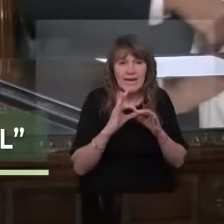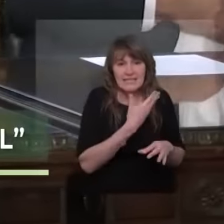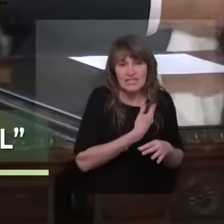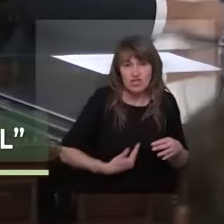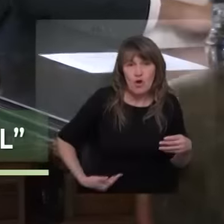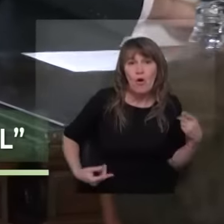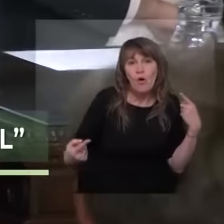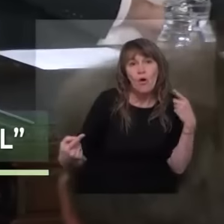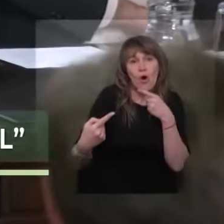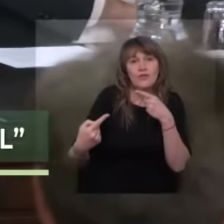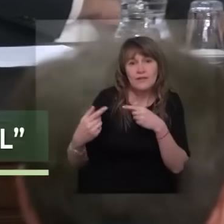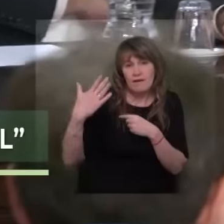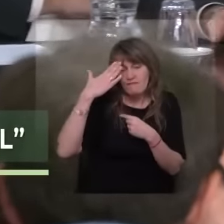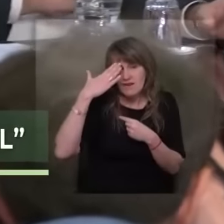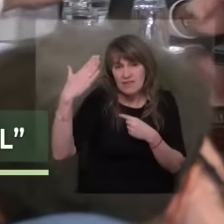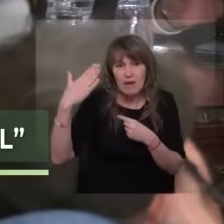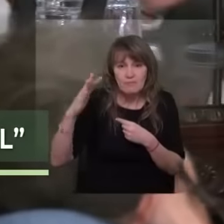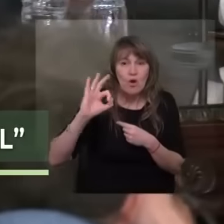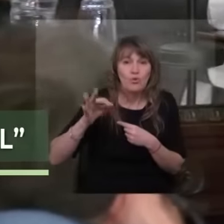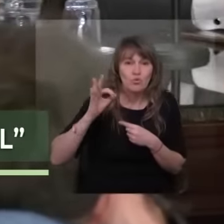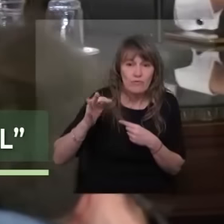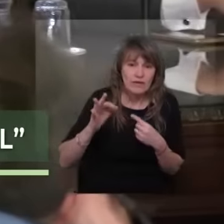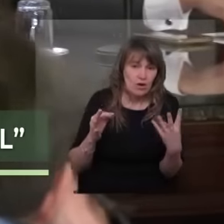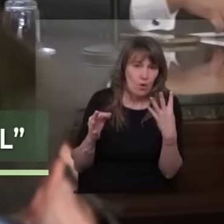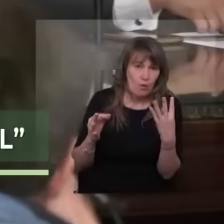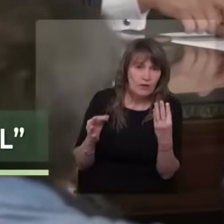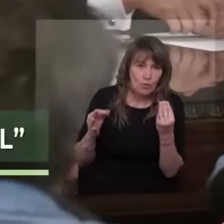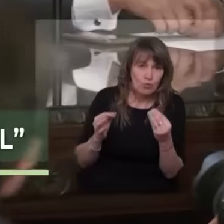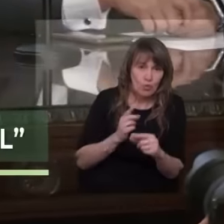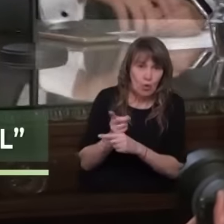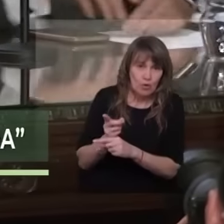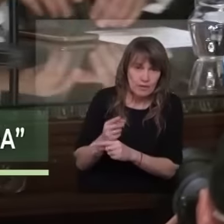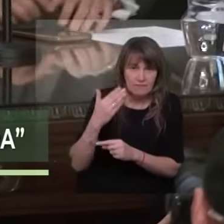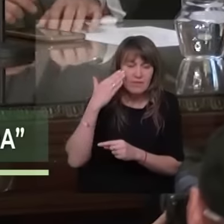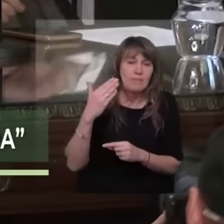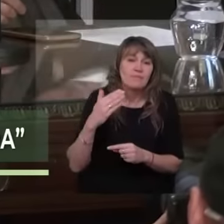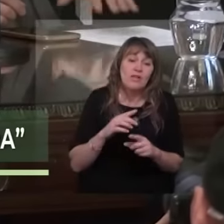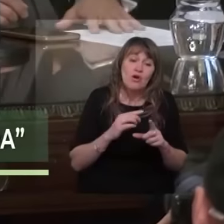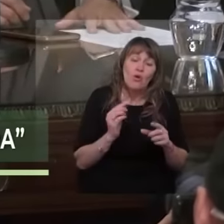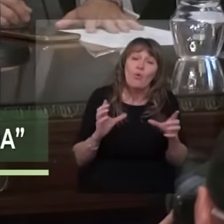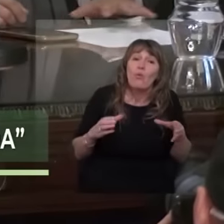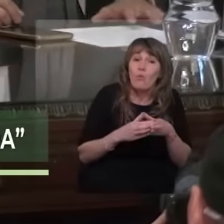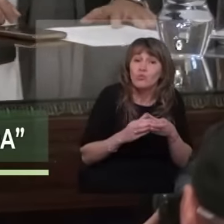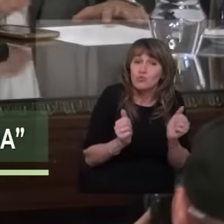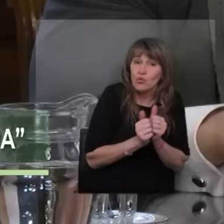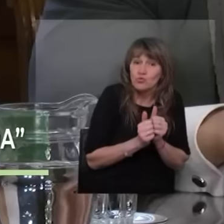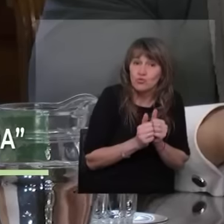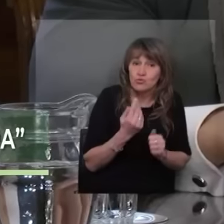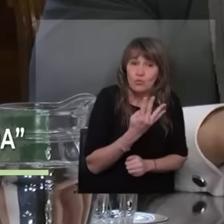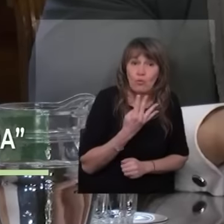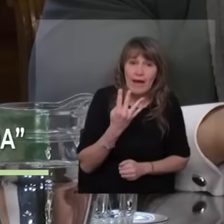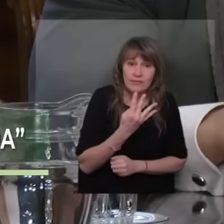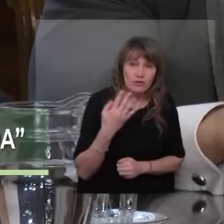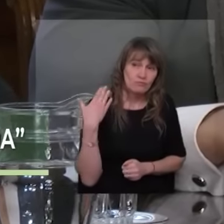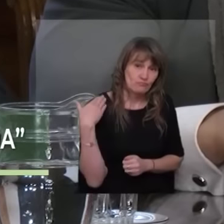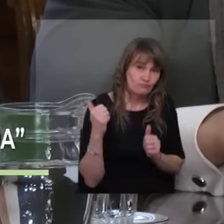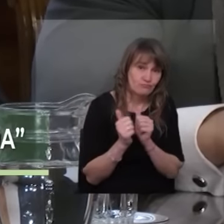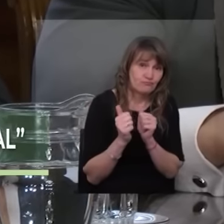en Octubre y a su vez arrancar este camino electoral todos juntos espalda con espalda este